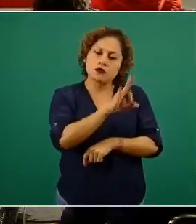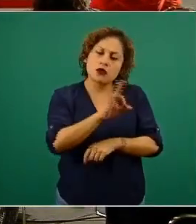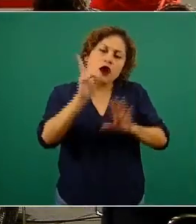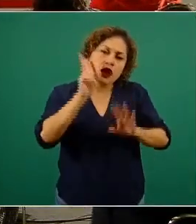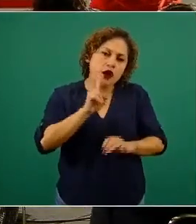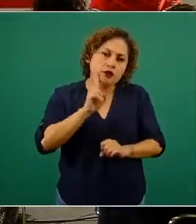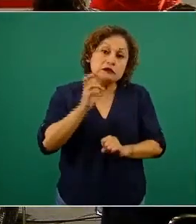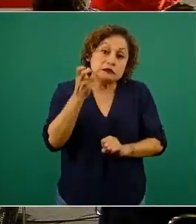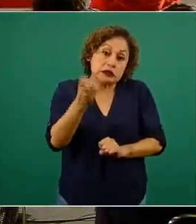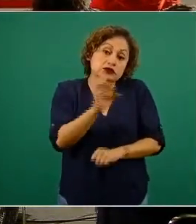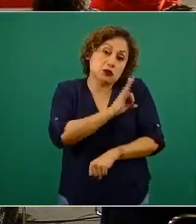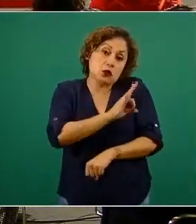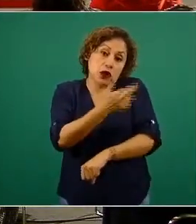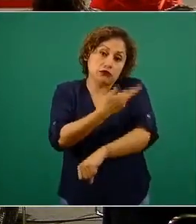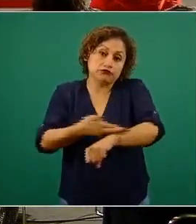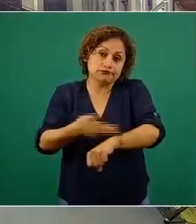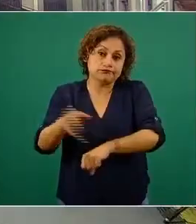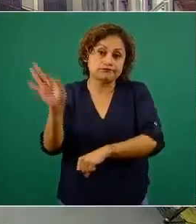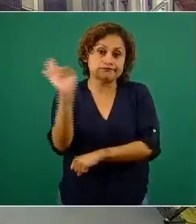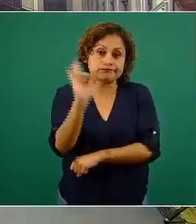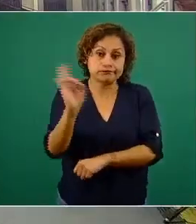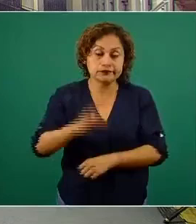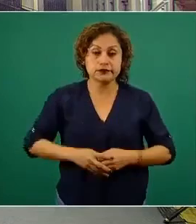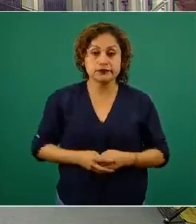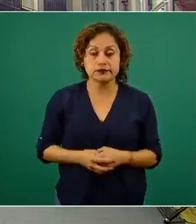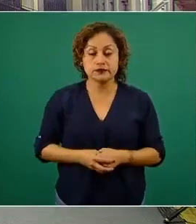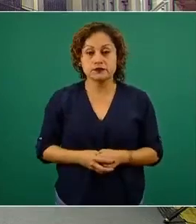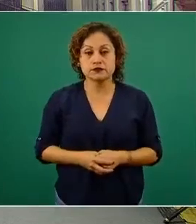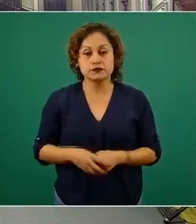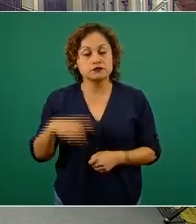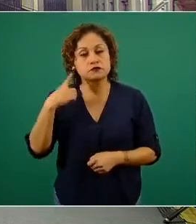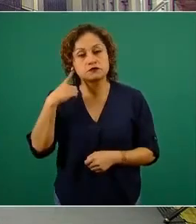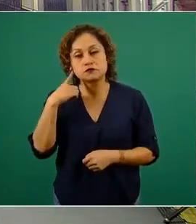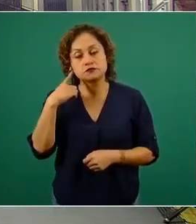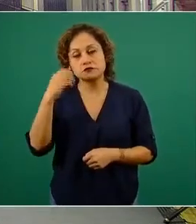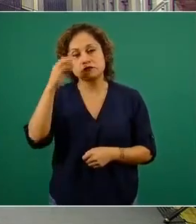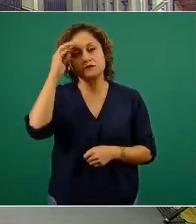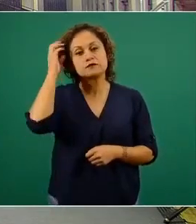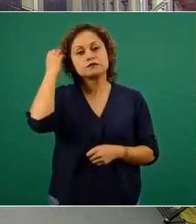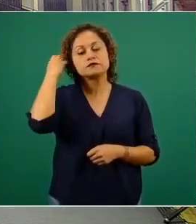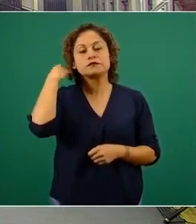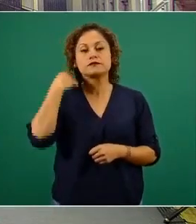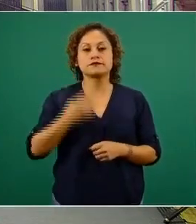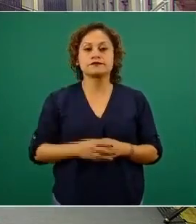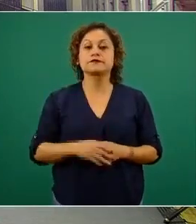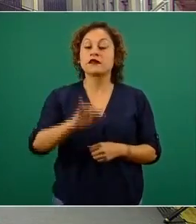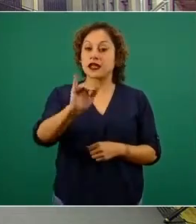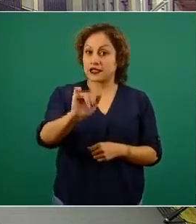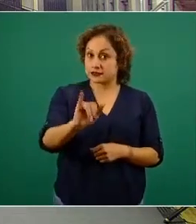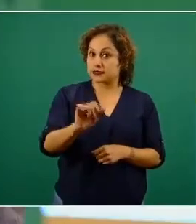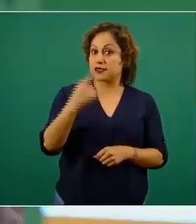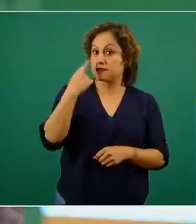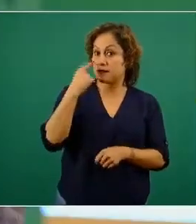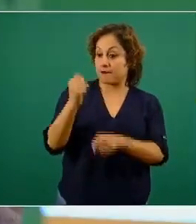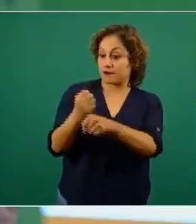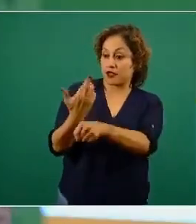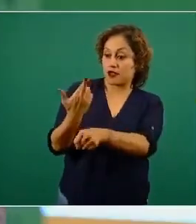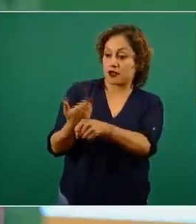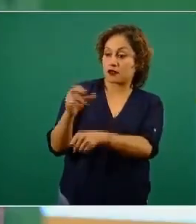mecanismo. ¿Lo vería viable, disculpe doctor, por el tema de la vía diplomática? Sí, es la Secretaría de Relaciones Exteriores la que